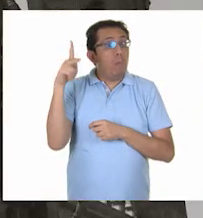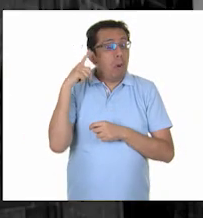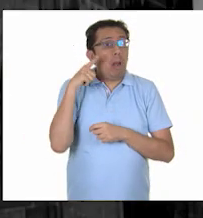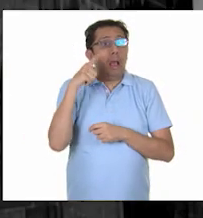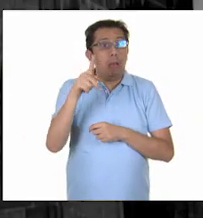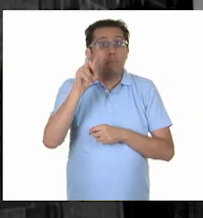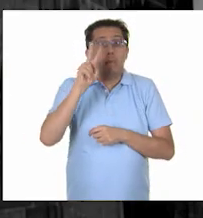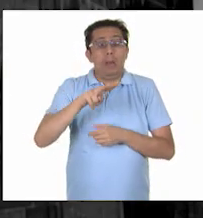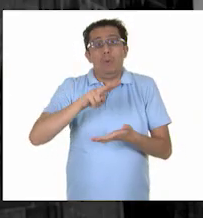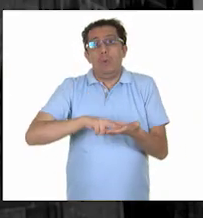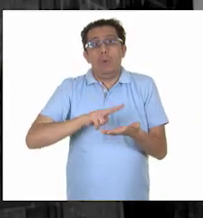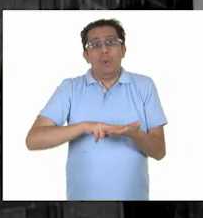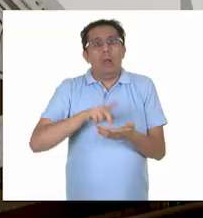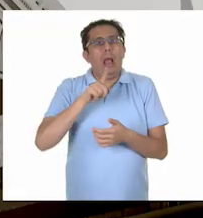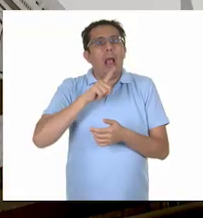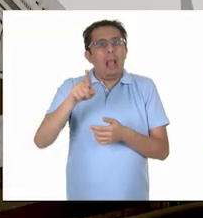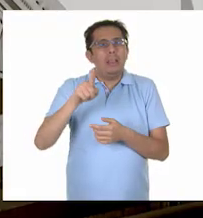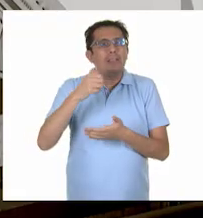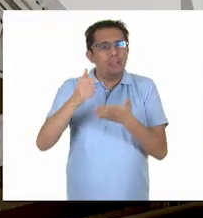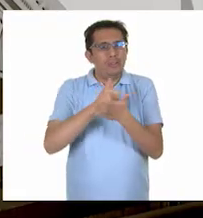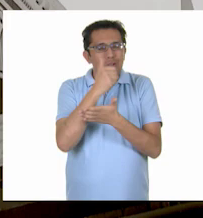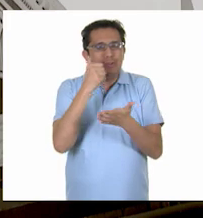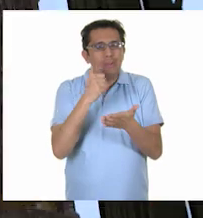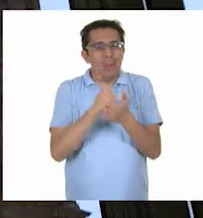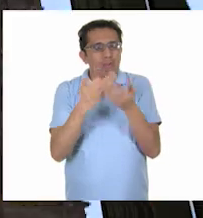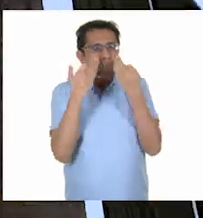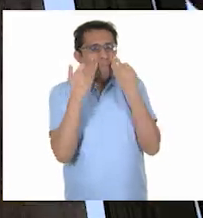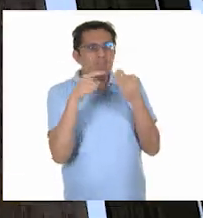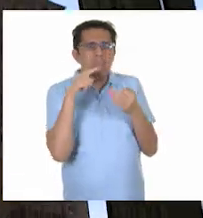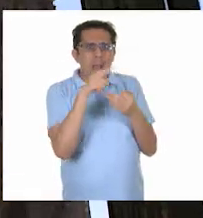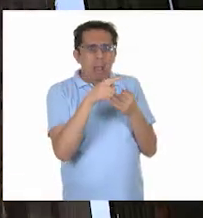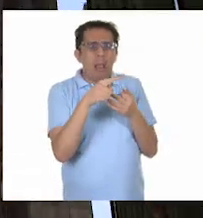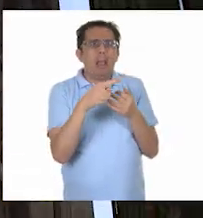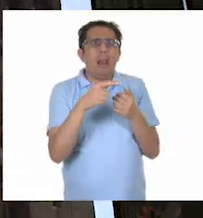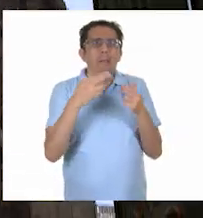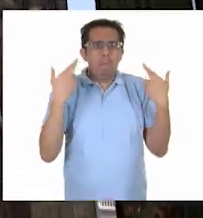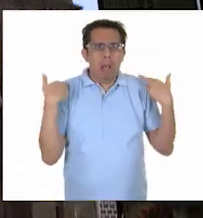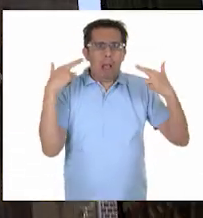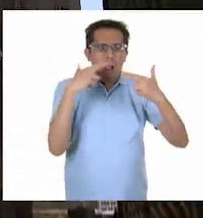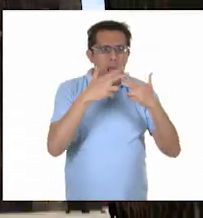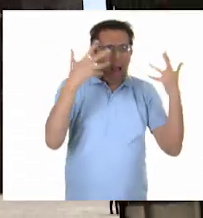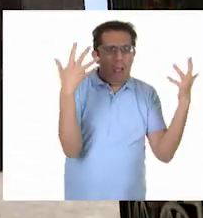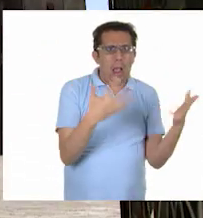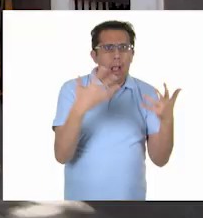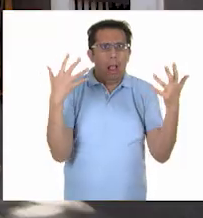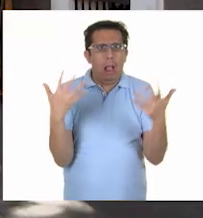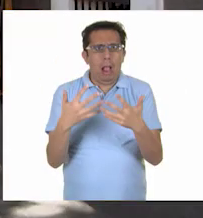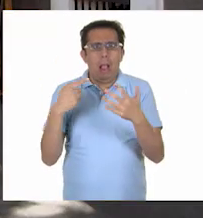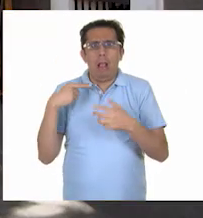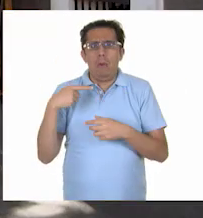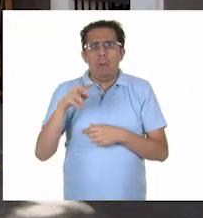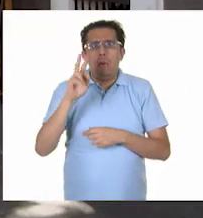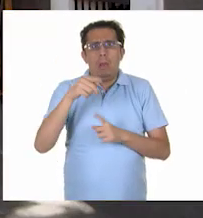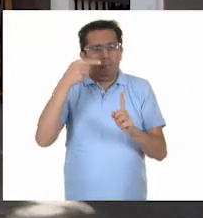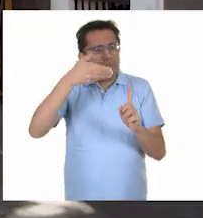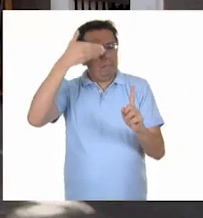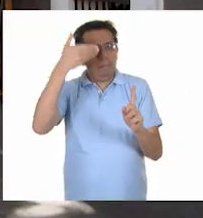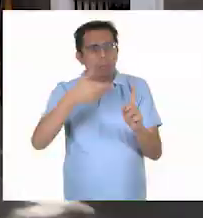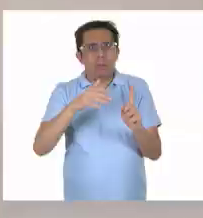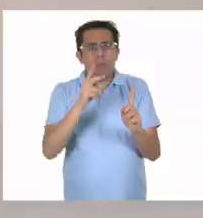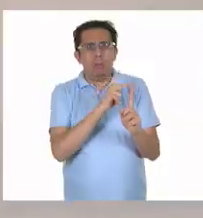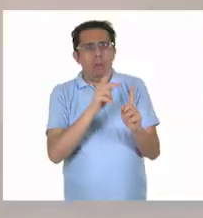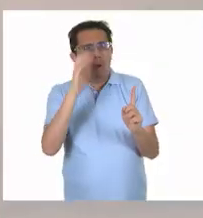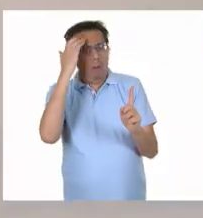mucho. La Angelópolis fue testigo del imponente paso del maestro. Dejó huella en este pasaje al que hoy